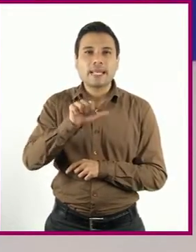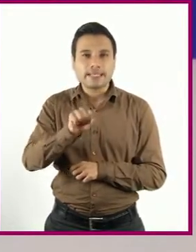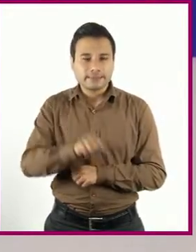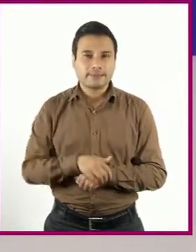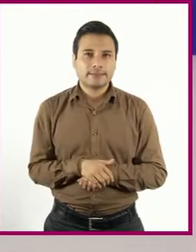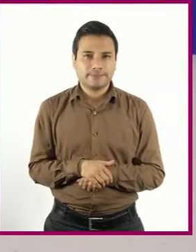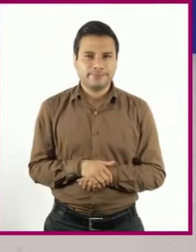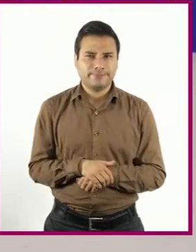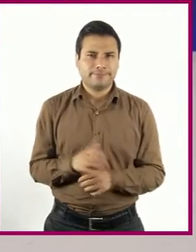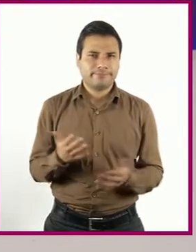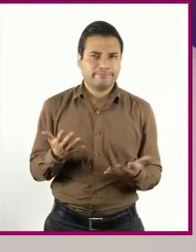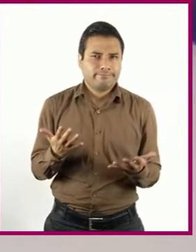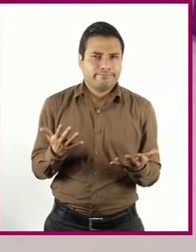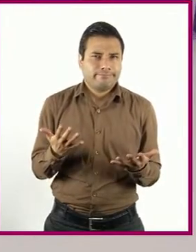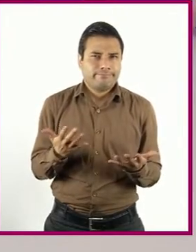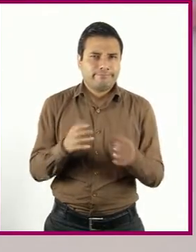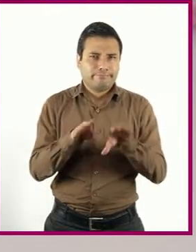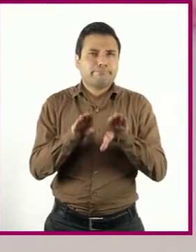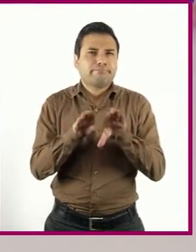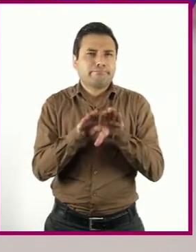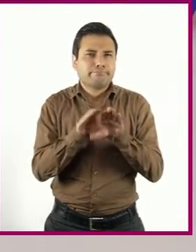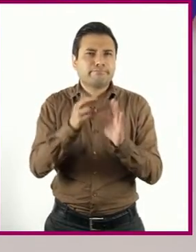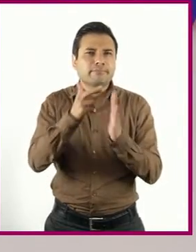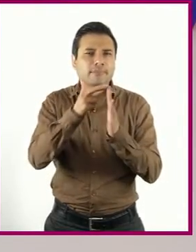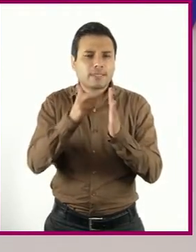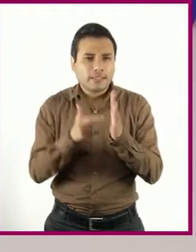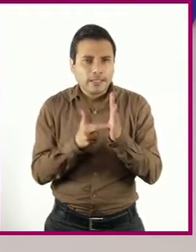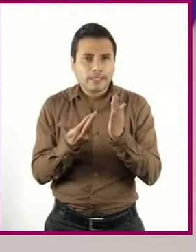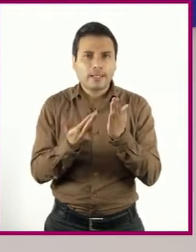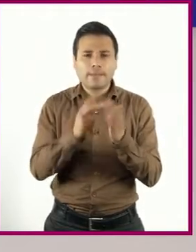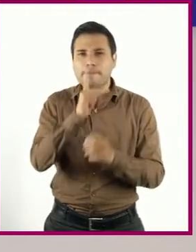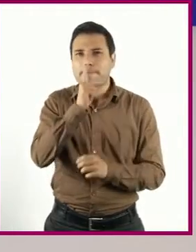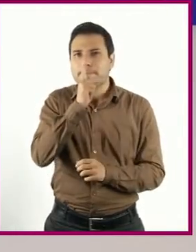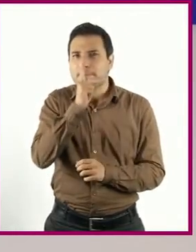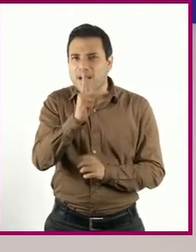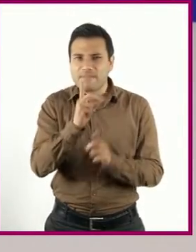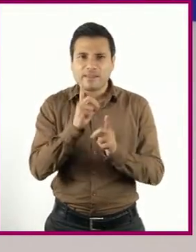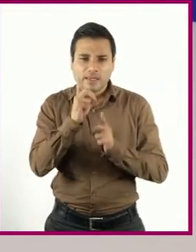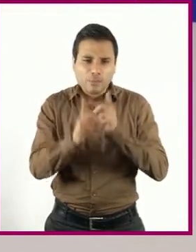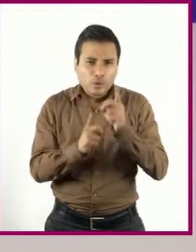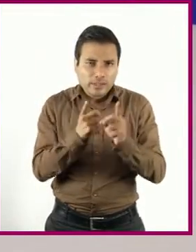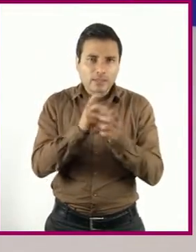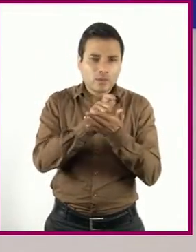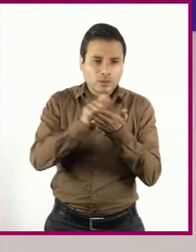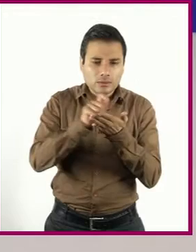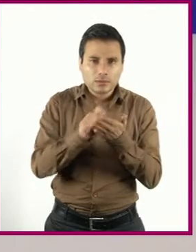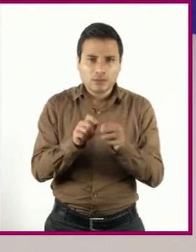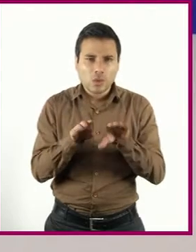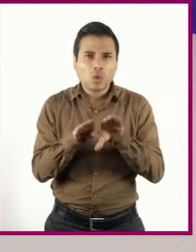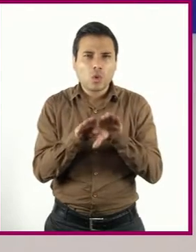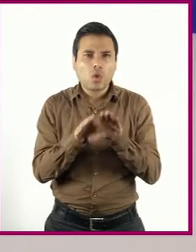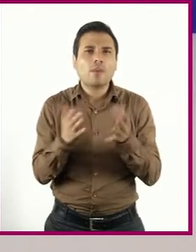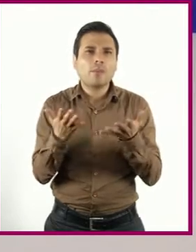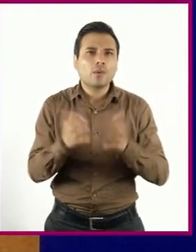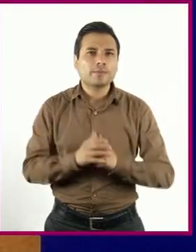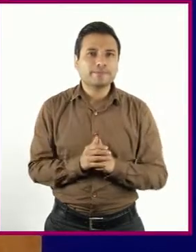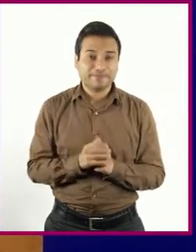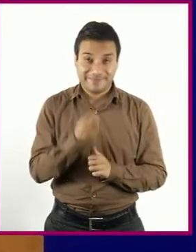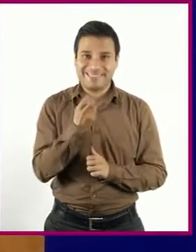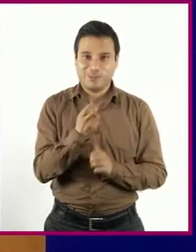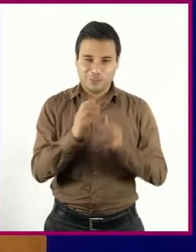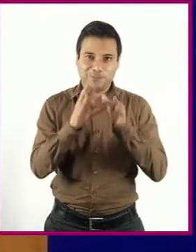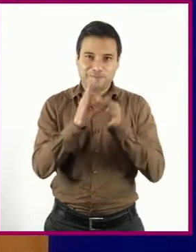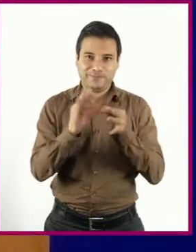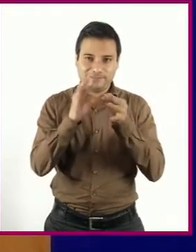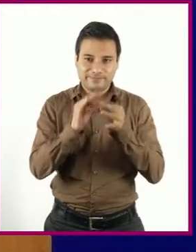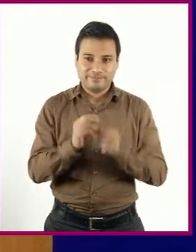vocabulario deportivo dentro de un reglamento, así como revisar su redacción en el uso de verbos y siglas. Eso